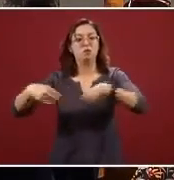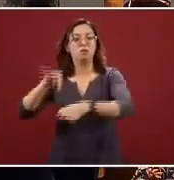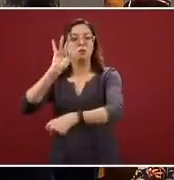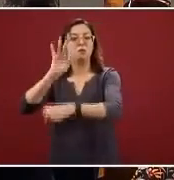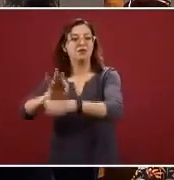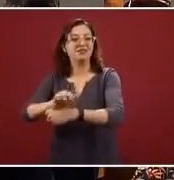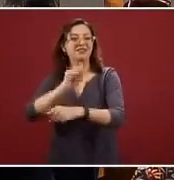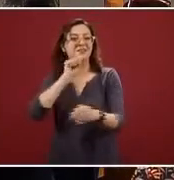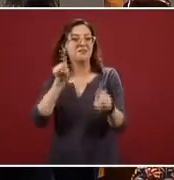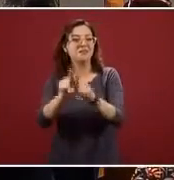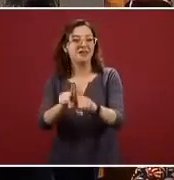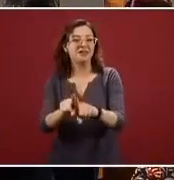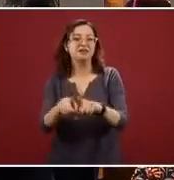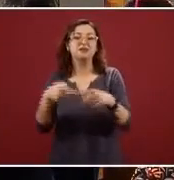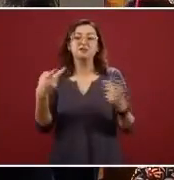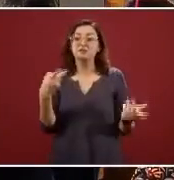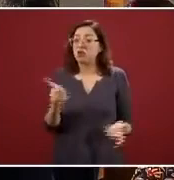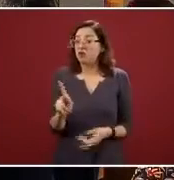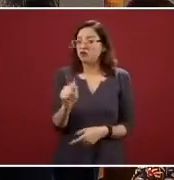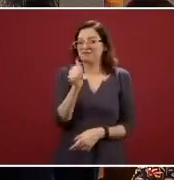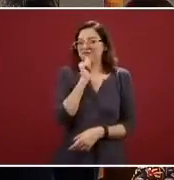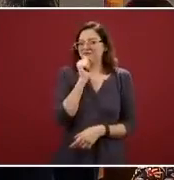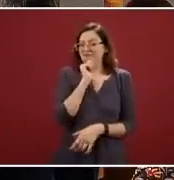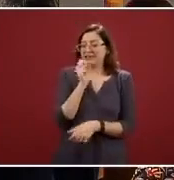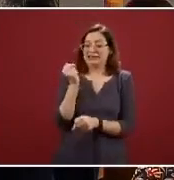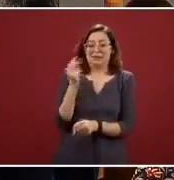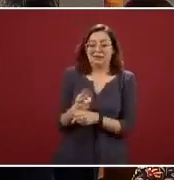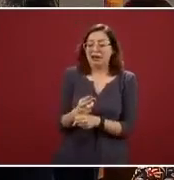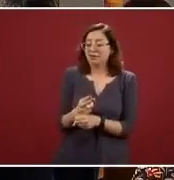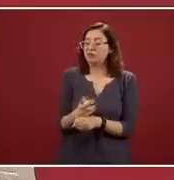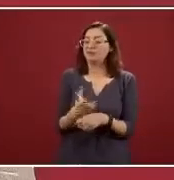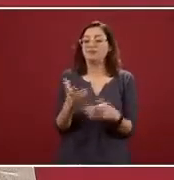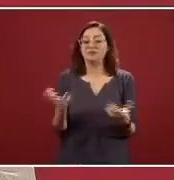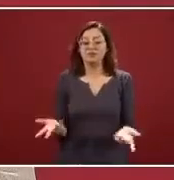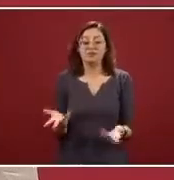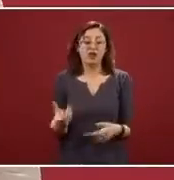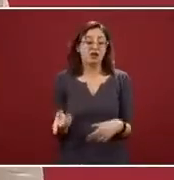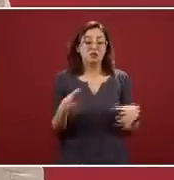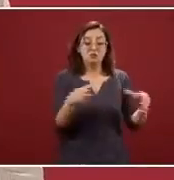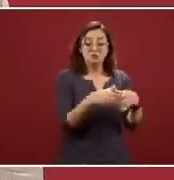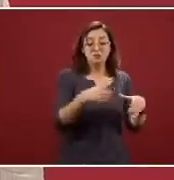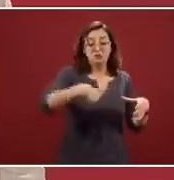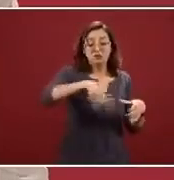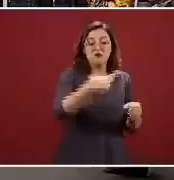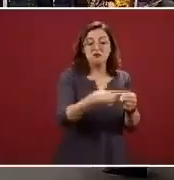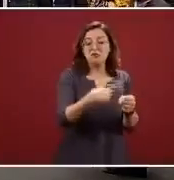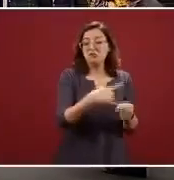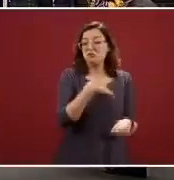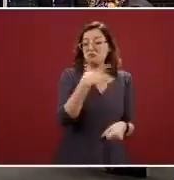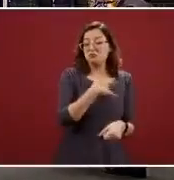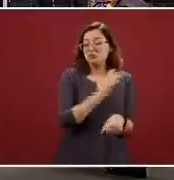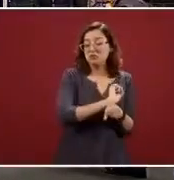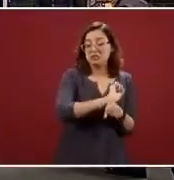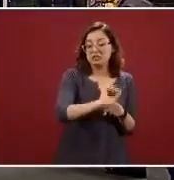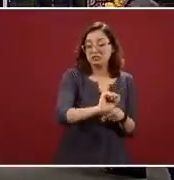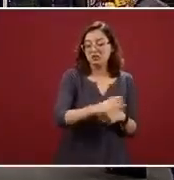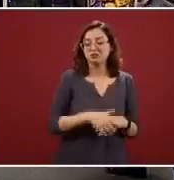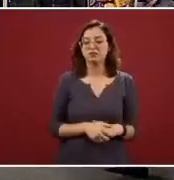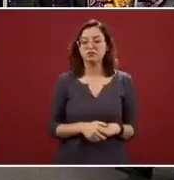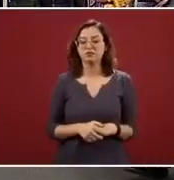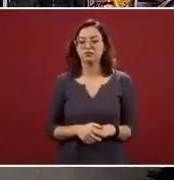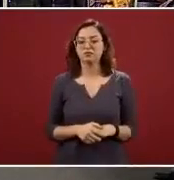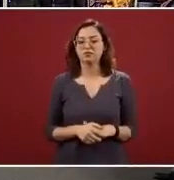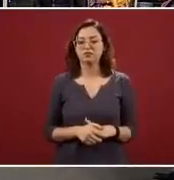son datos bastante preliminares, más allá de, lógicamente, los casos que son sintomáticos muy leves. Y tenemos la última pregunta de este lado. Le agradezco